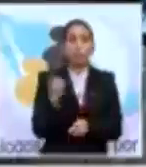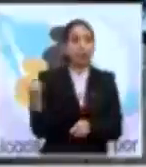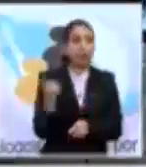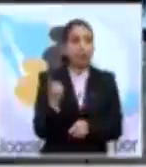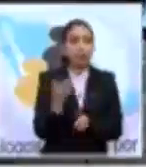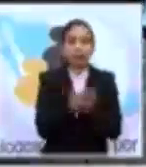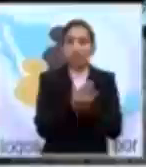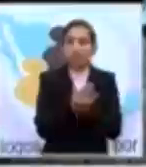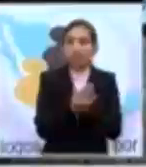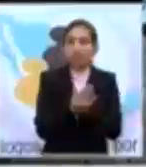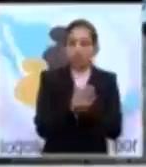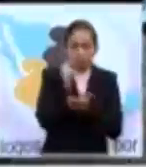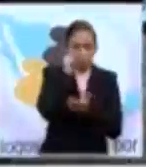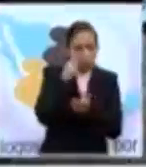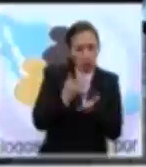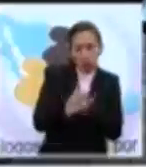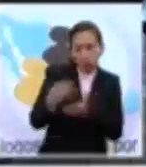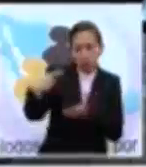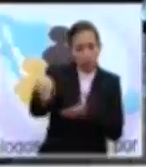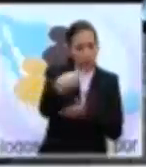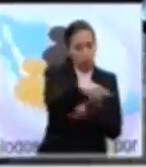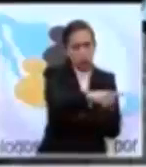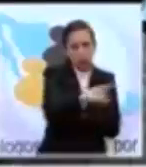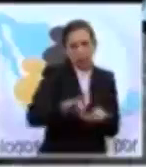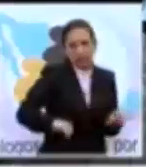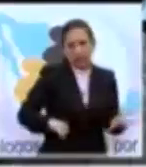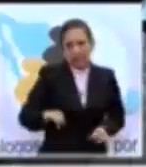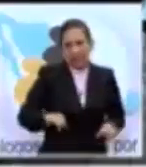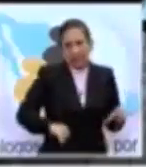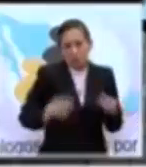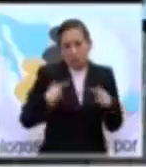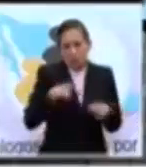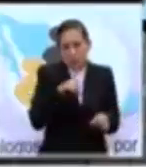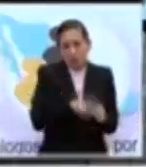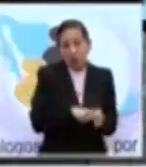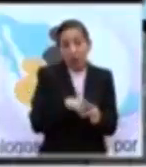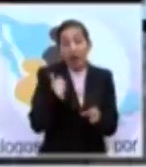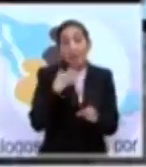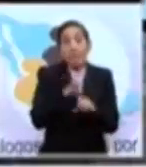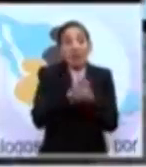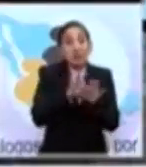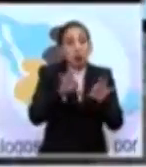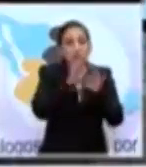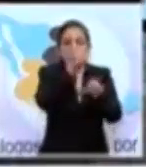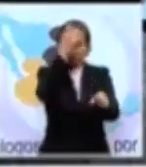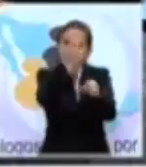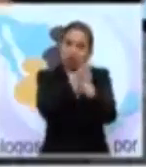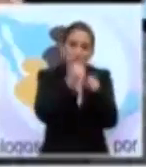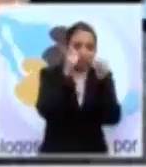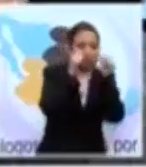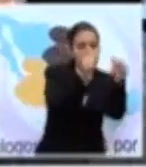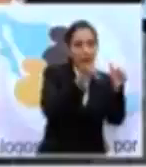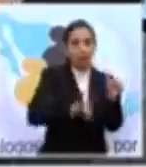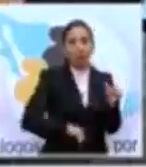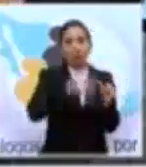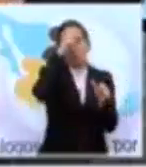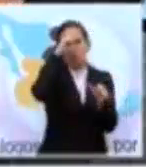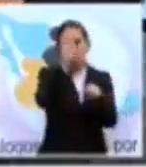muy aparte de los intereses particulares, estamos viendo los intereses que le convienen al